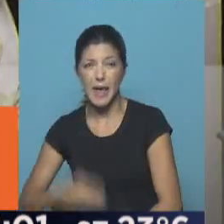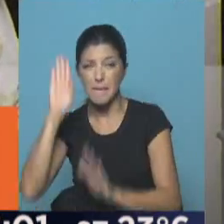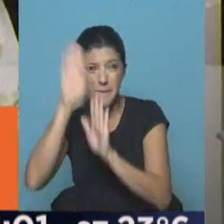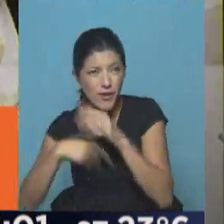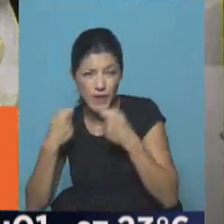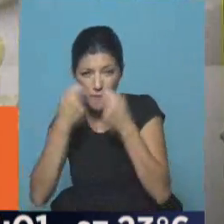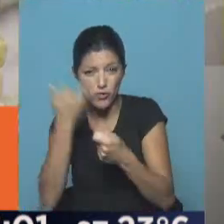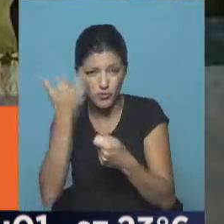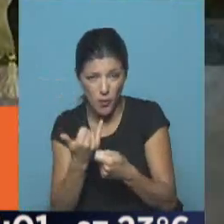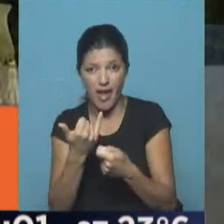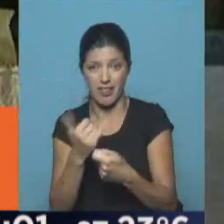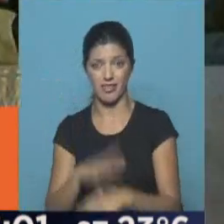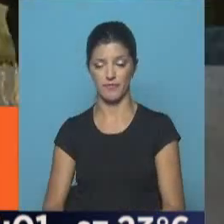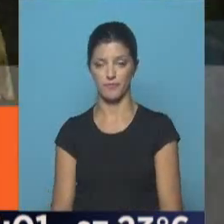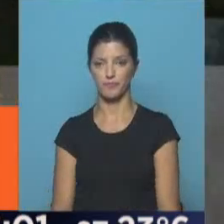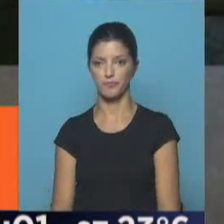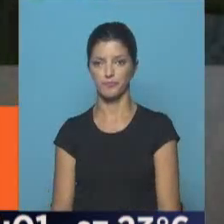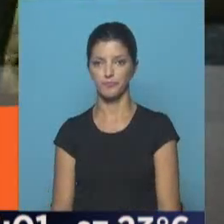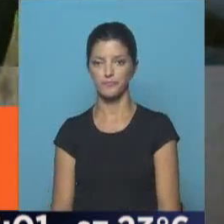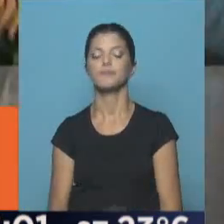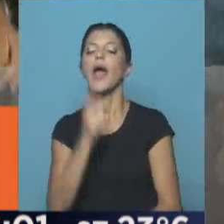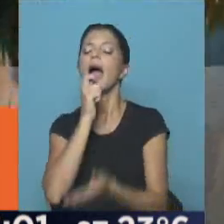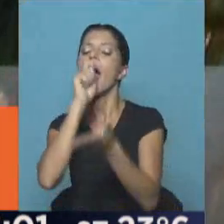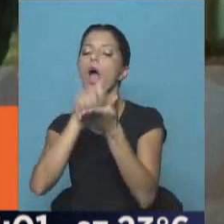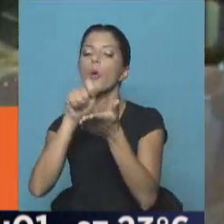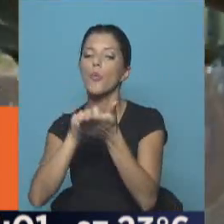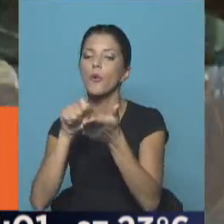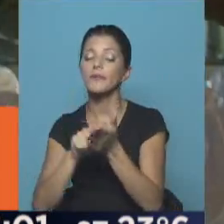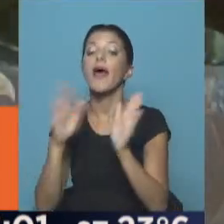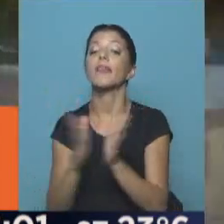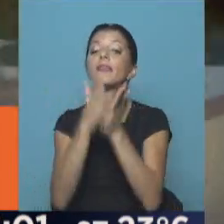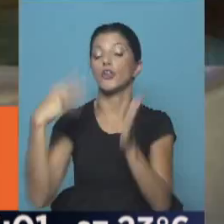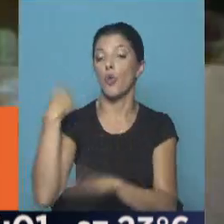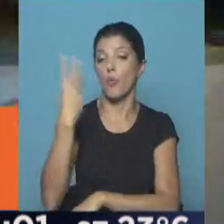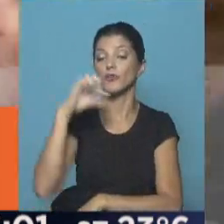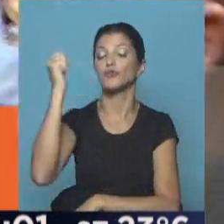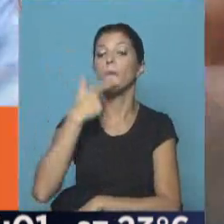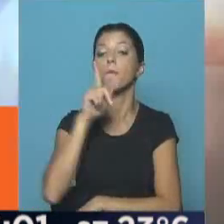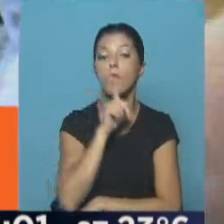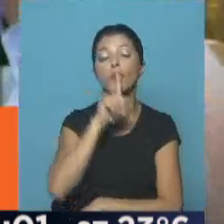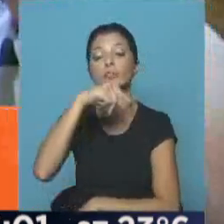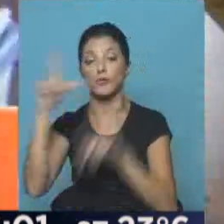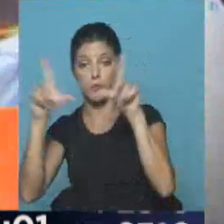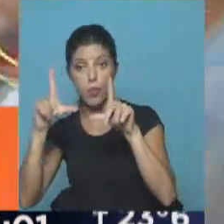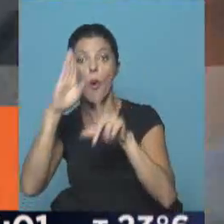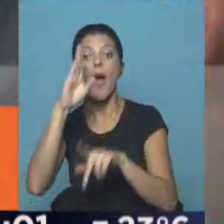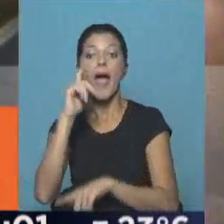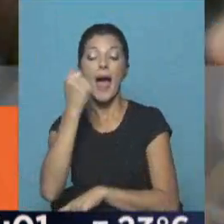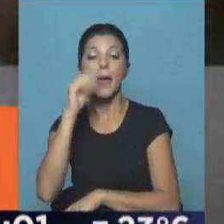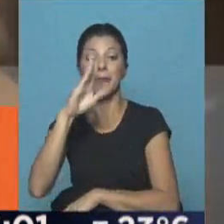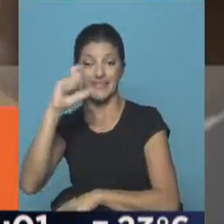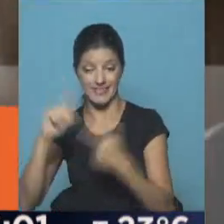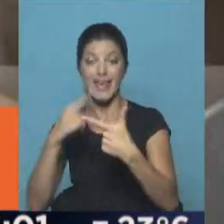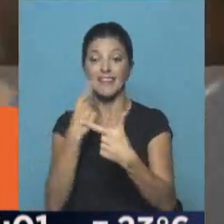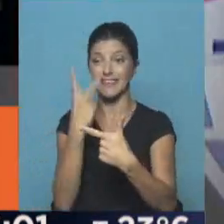popular de la era moderna. Según una encuesta realizada por el Washington Post y la cadena ABC, a poco más de 3 meses de haber llegado